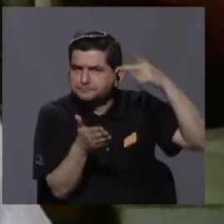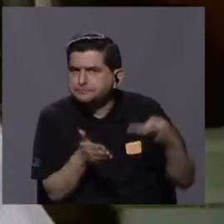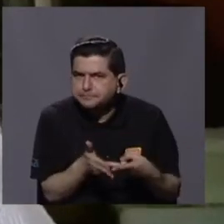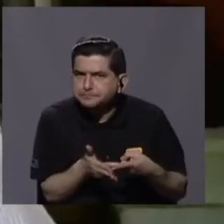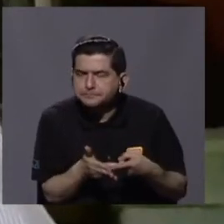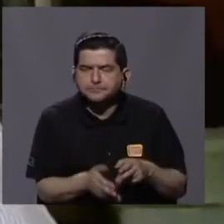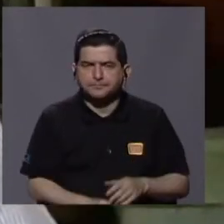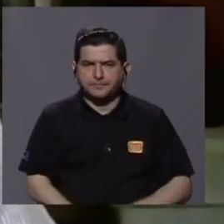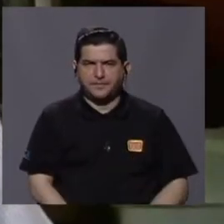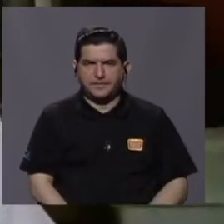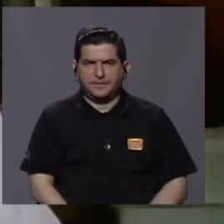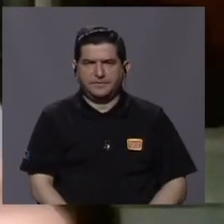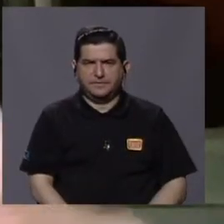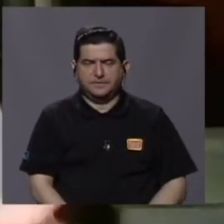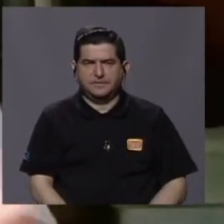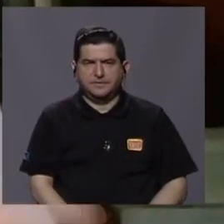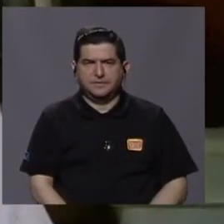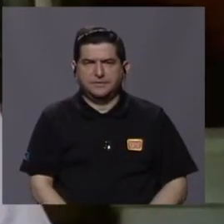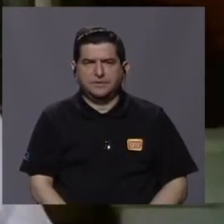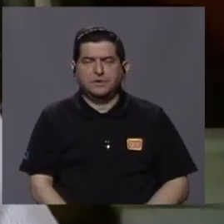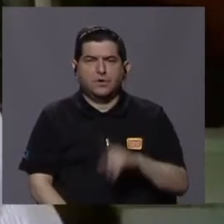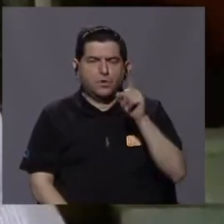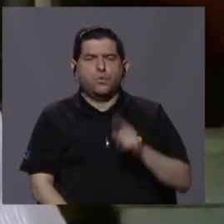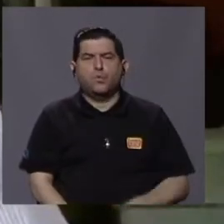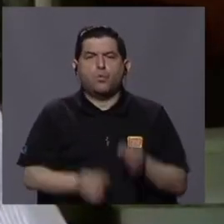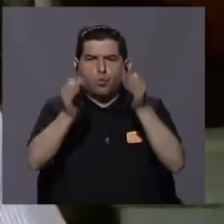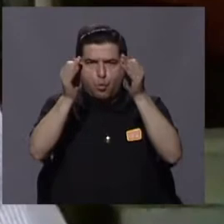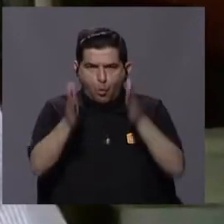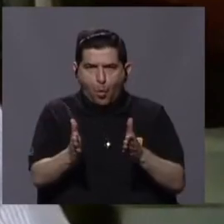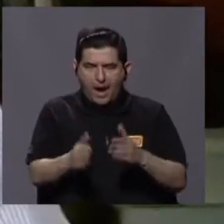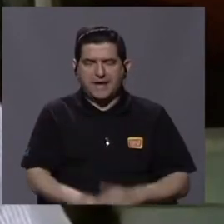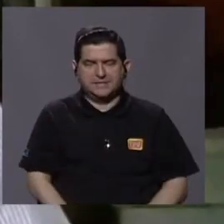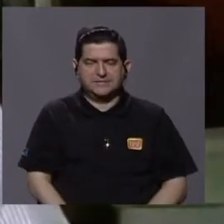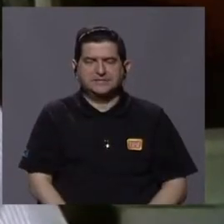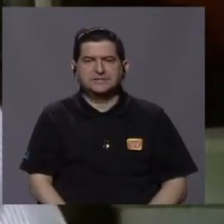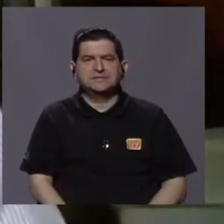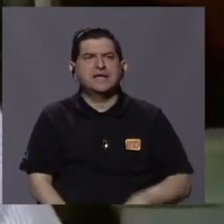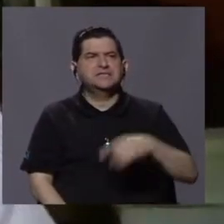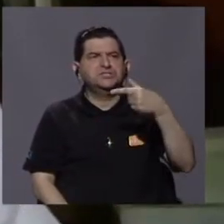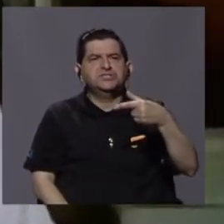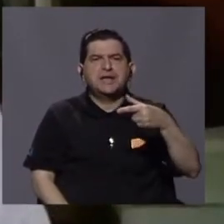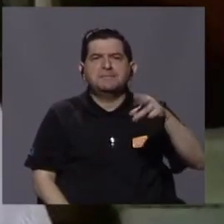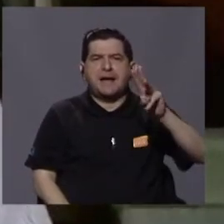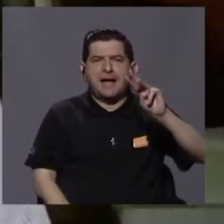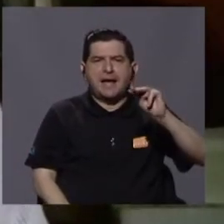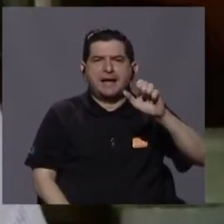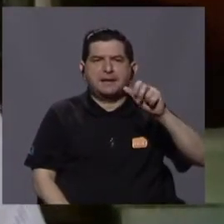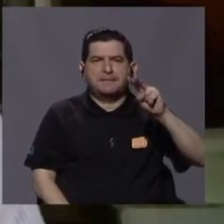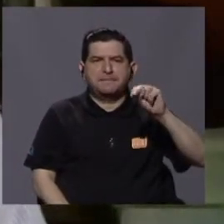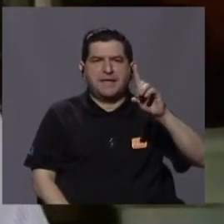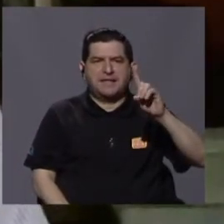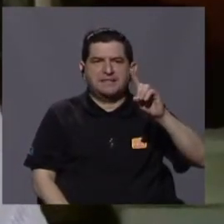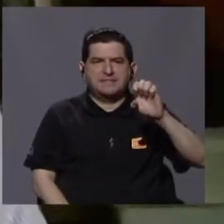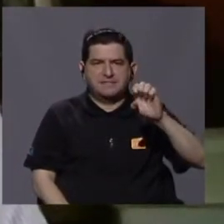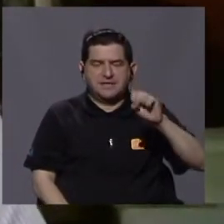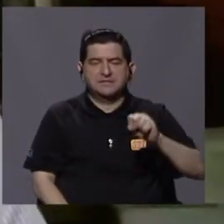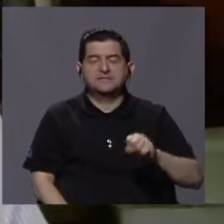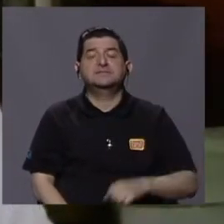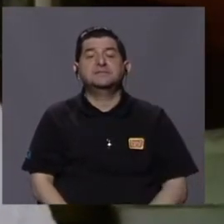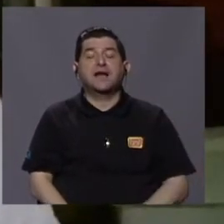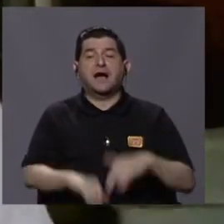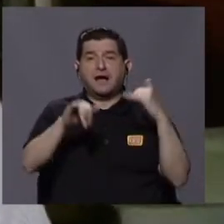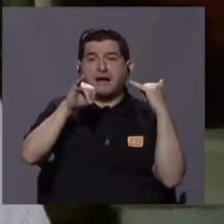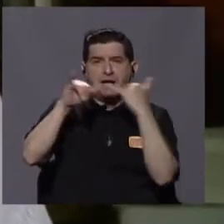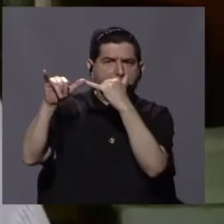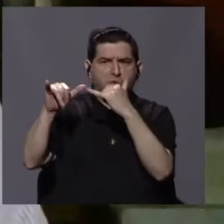la magistrado del supremo gilmar mendes ha acusado a bolsonaro directamente